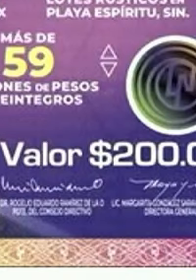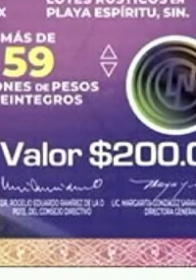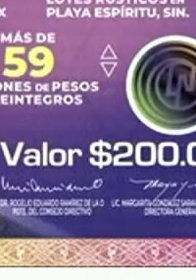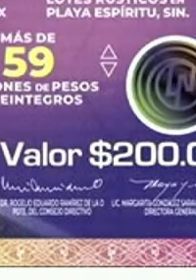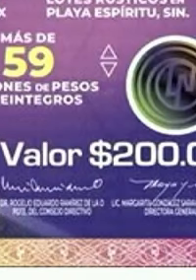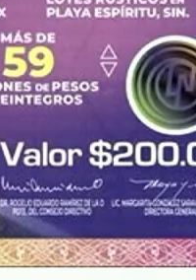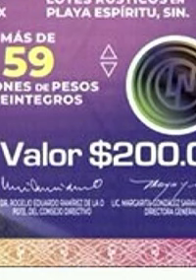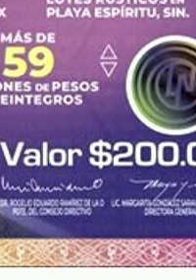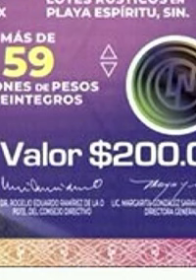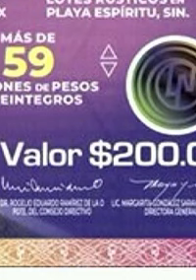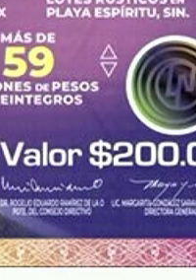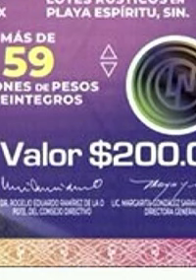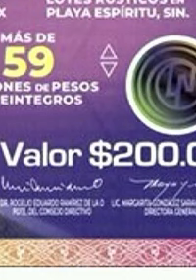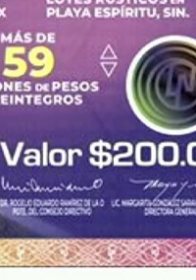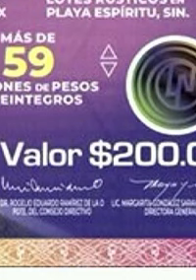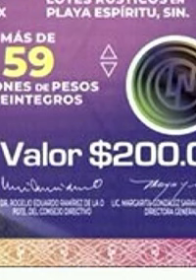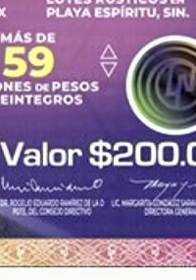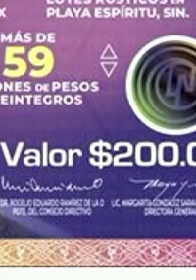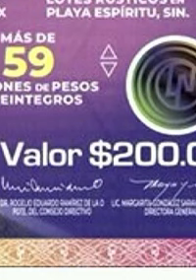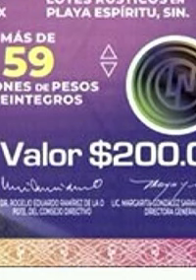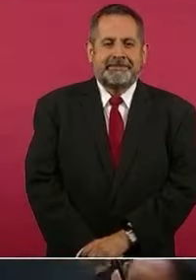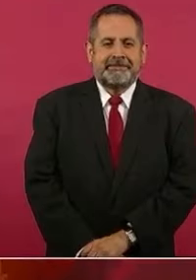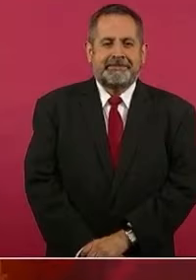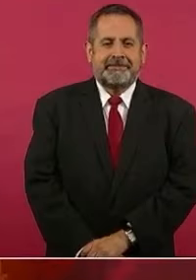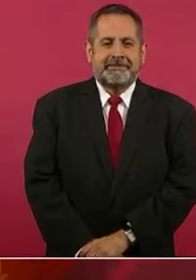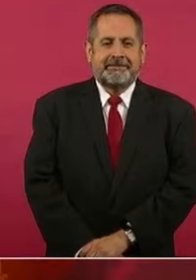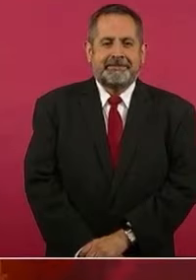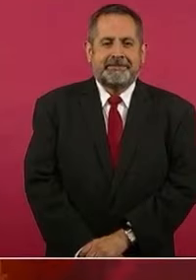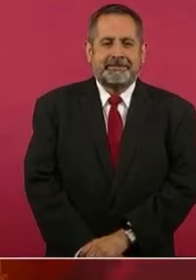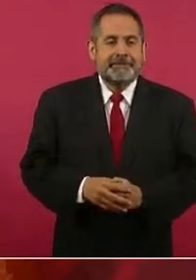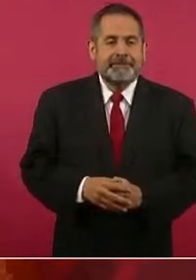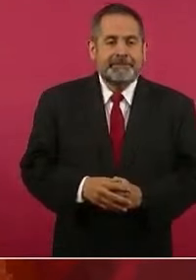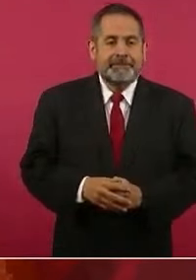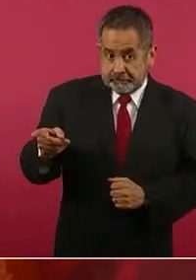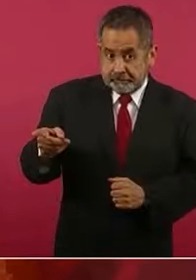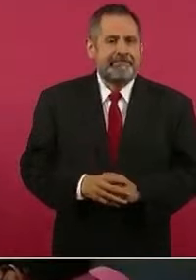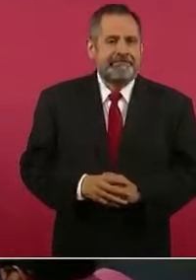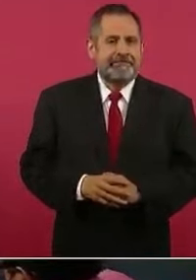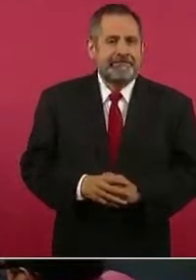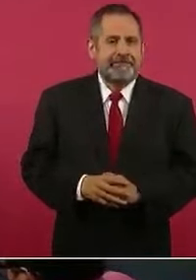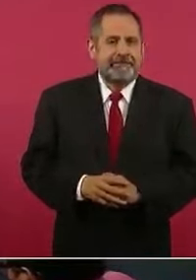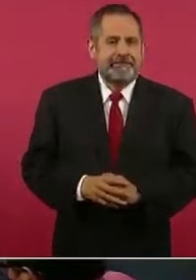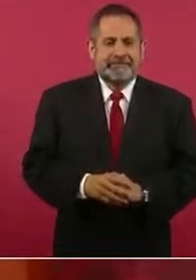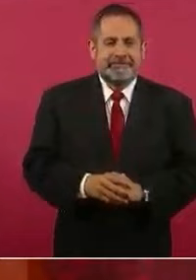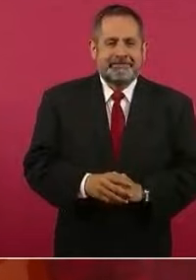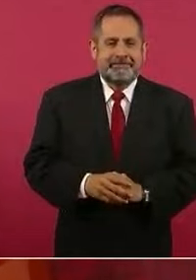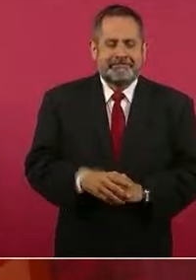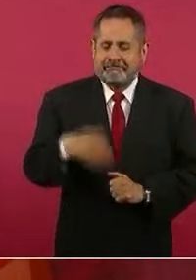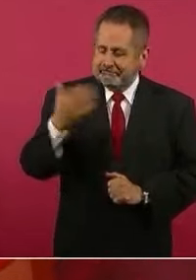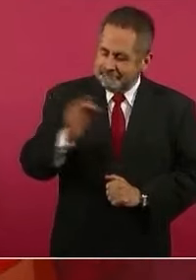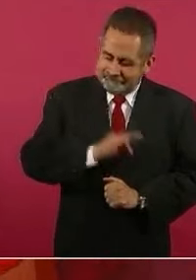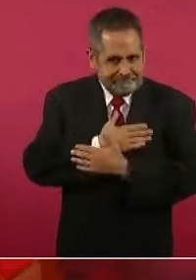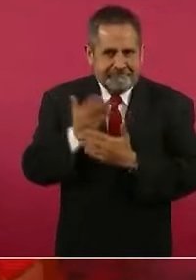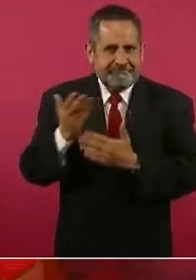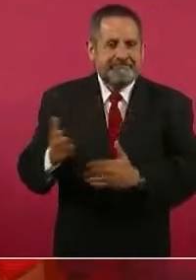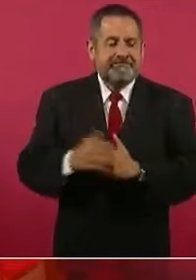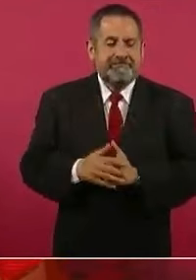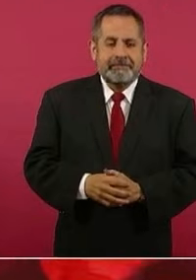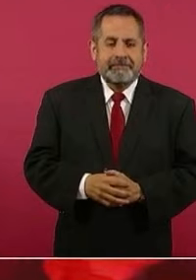está bien. Y reintegros, más de 59 por 200 pesos. ¿Lo tienen? Miren, él nos viene a ver. Lo felicitamos,